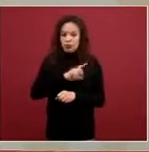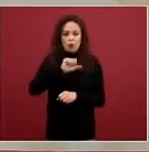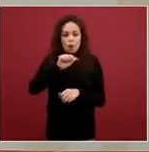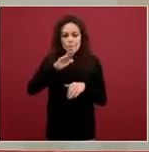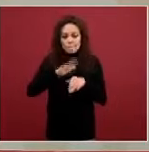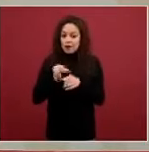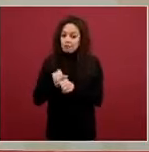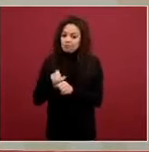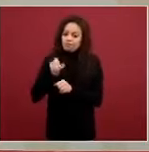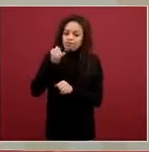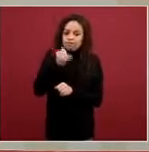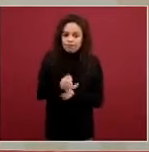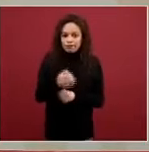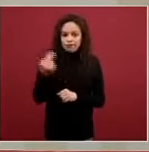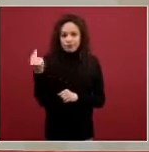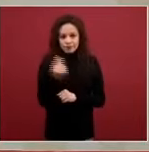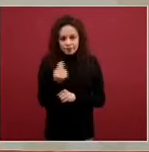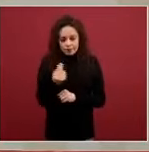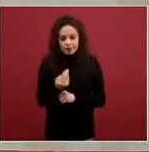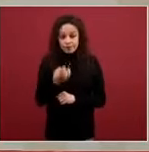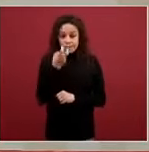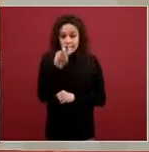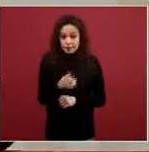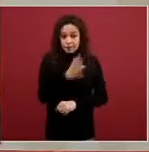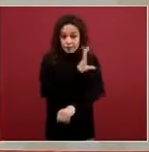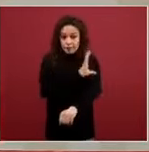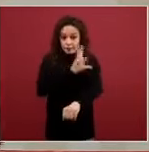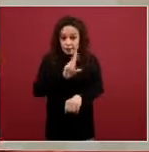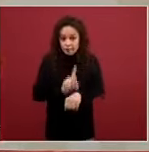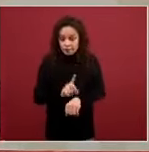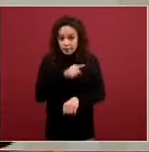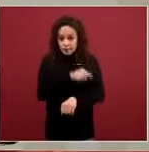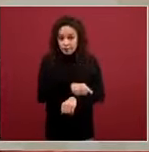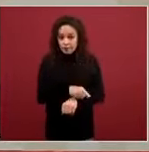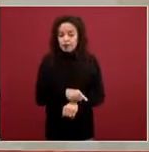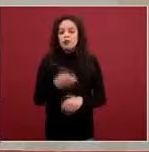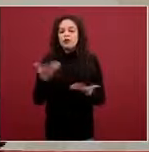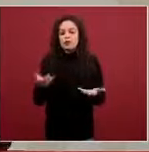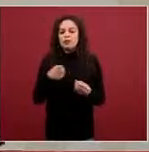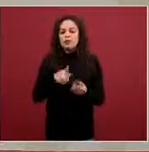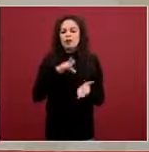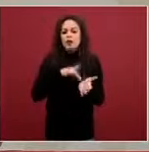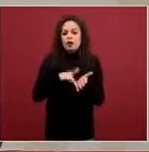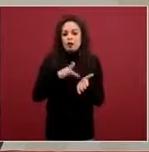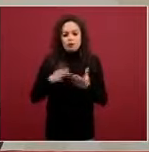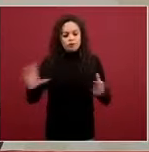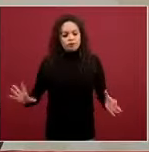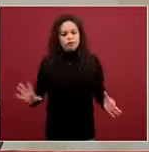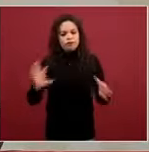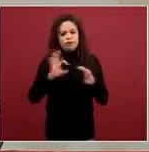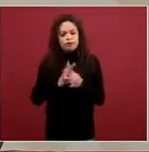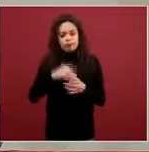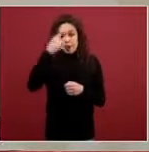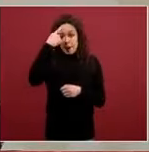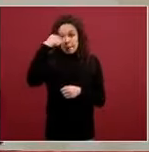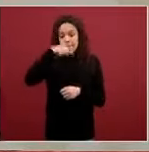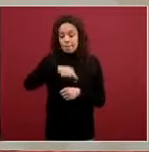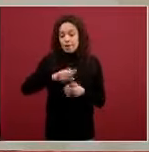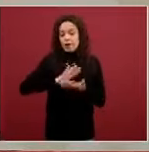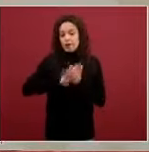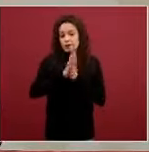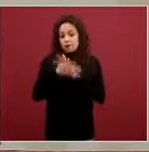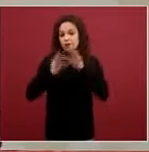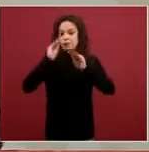coordinadoras y coordinadores también están auxiliando poco en acuerpar o acompañar el proceso de reconversión hospitalaria en